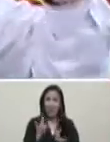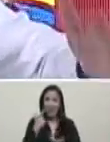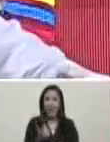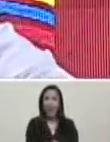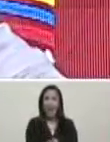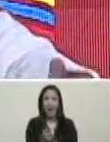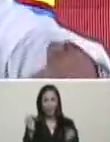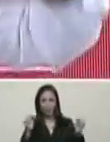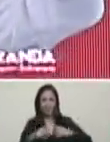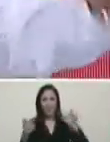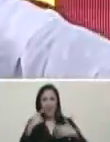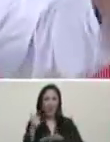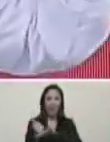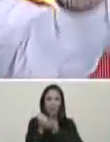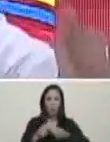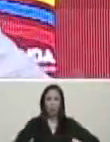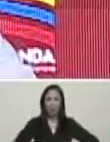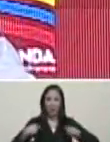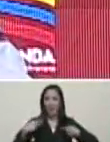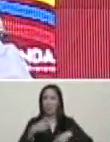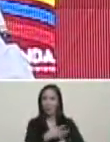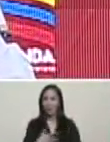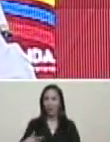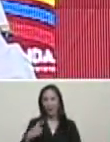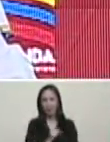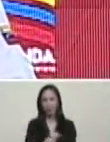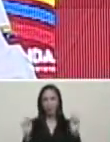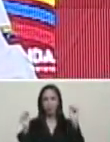porque sí, porque les da la gana.